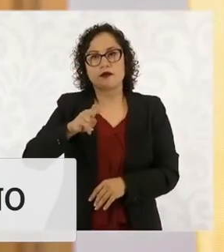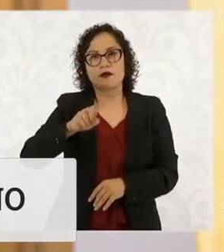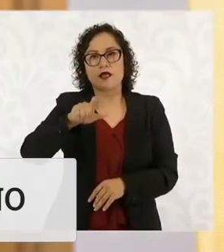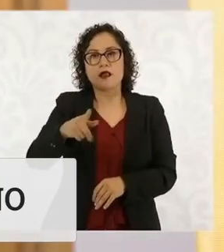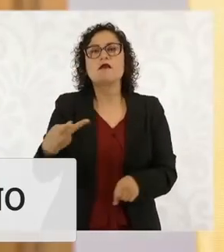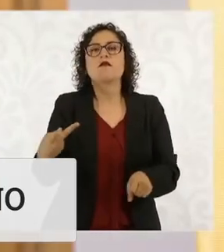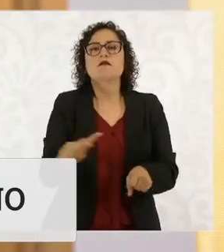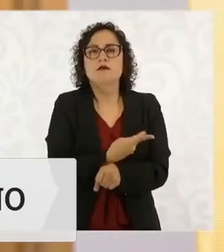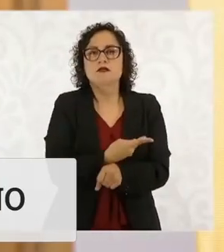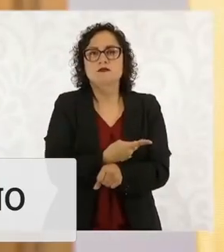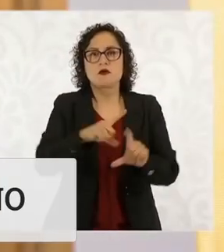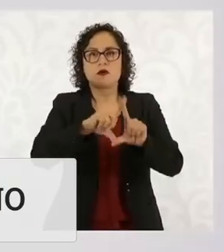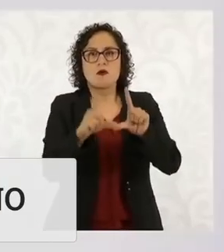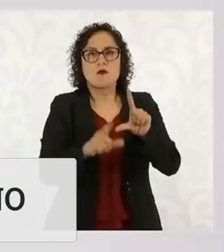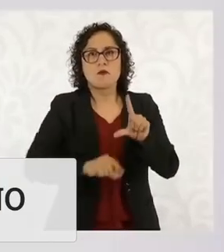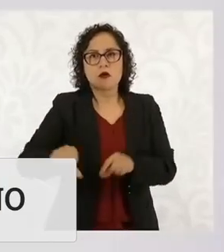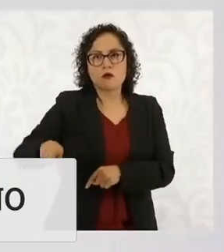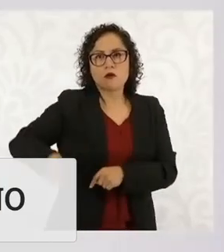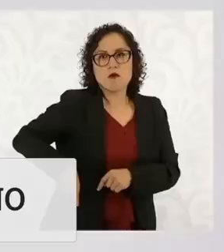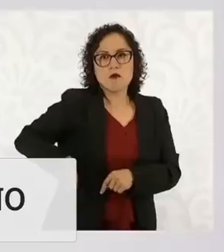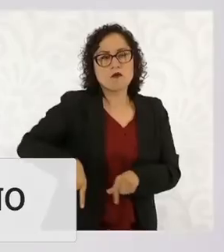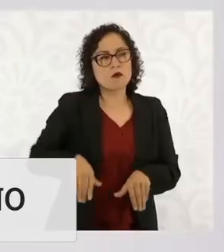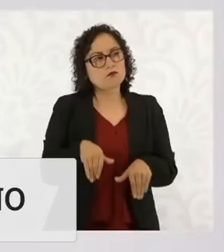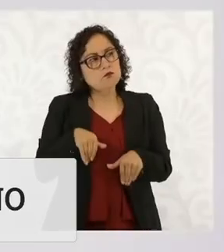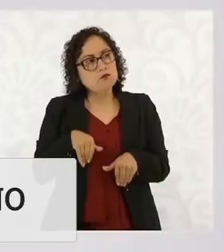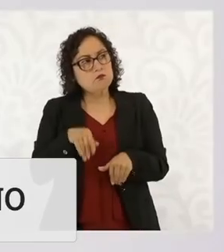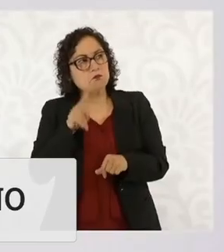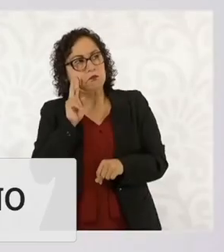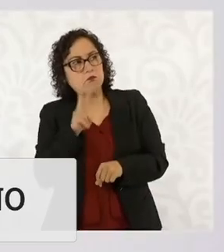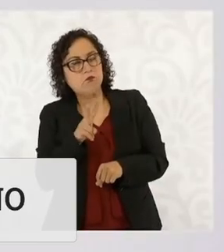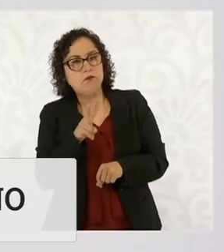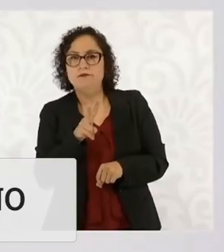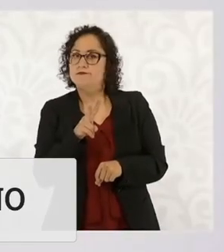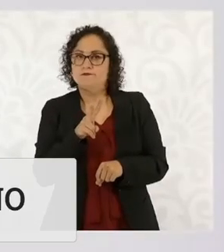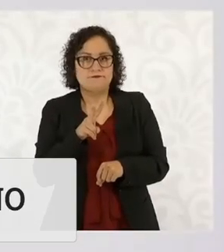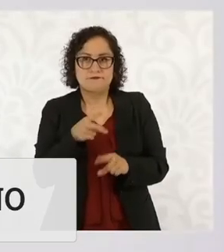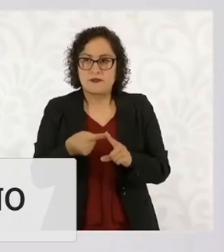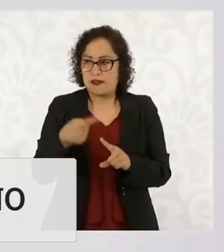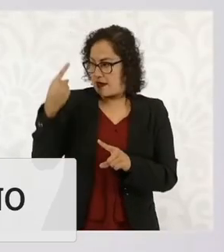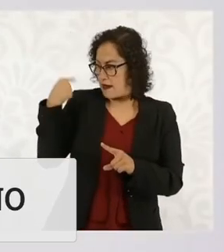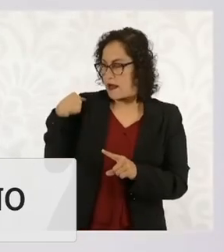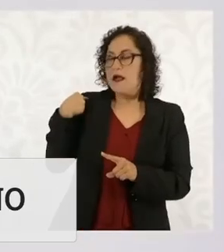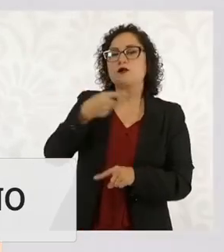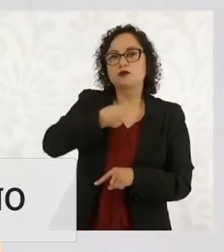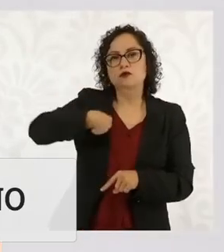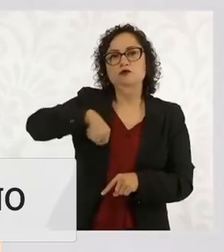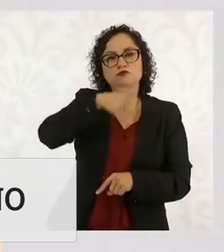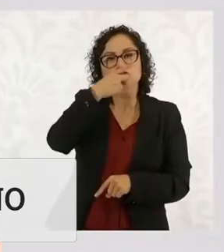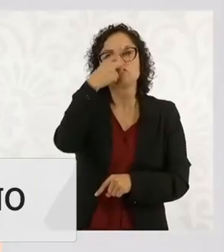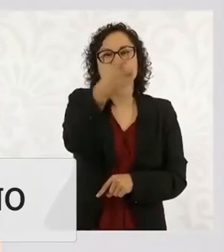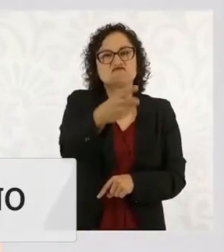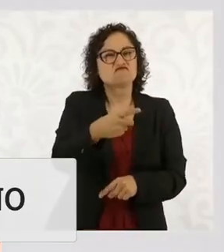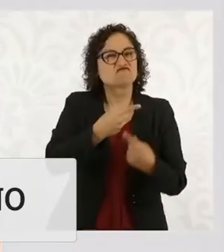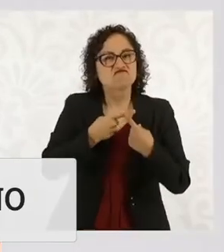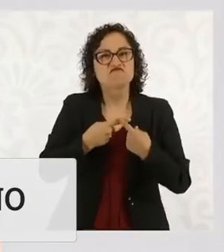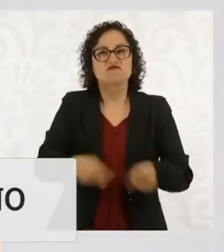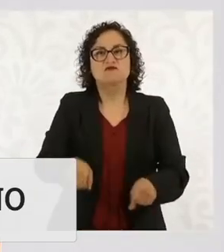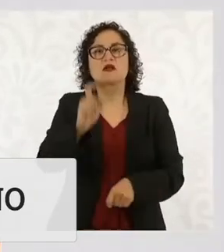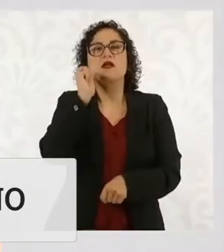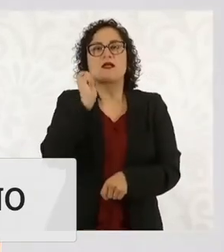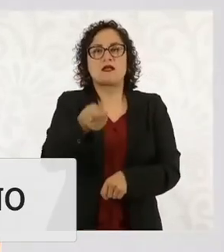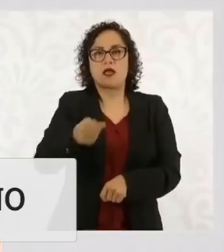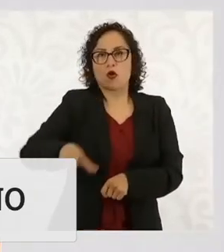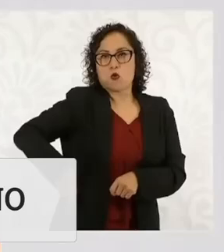mero espectador. Desde hace 7 años afirmamos lo contrario. La inversión pública es motor